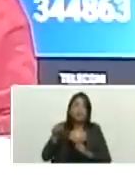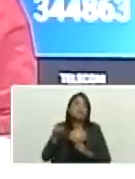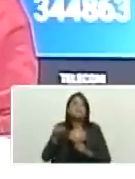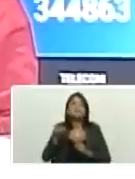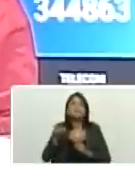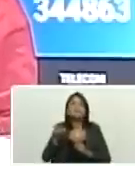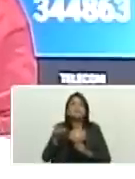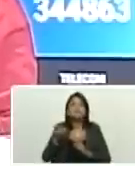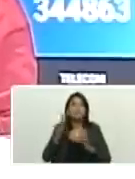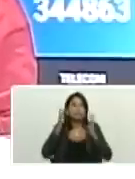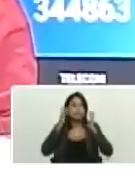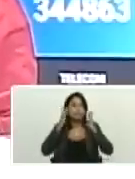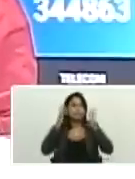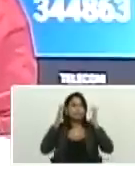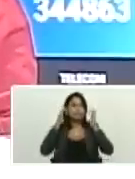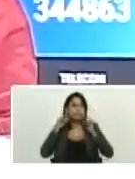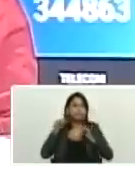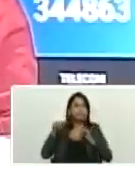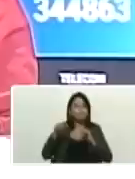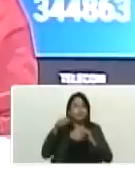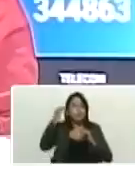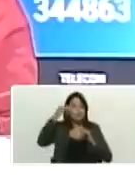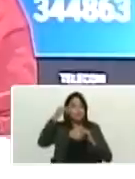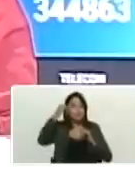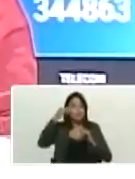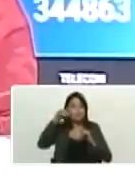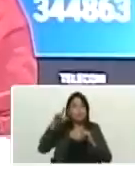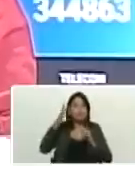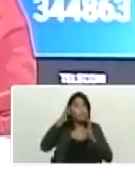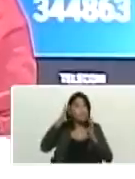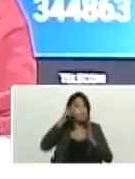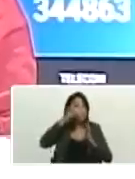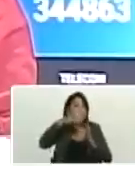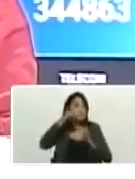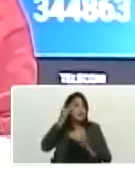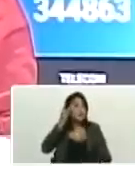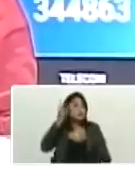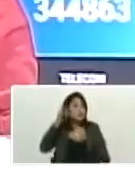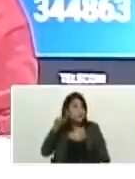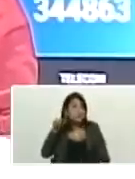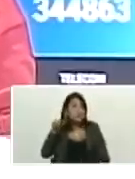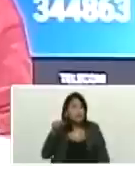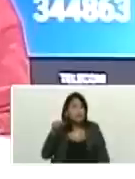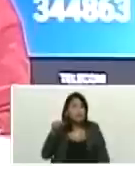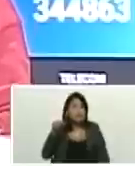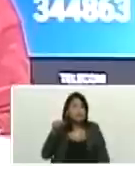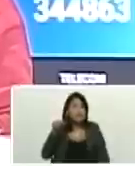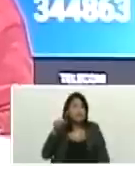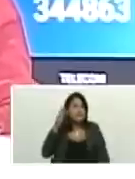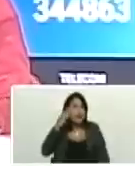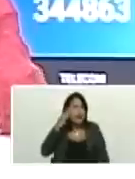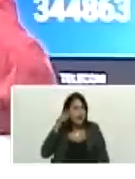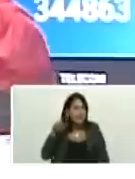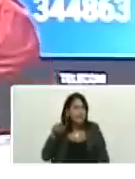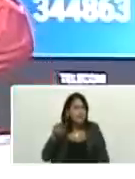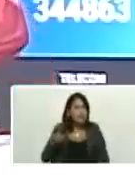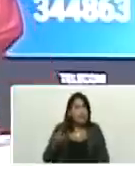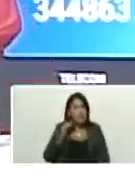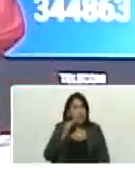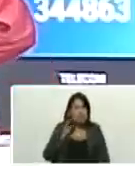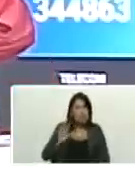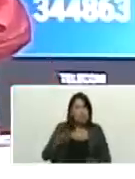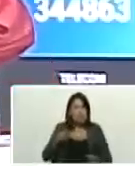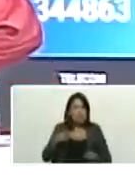es intelectual orgánico, el pueblo piensa, y piensa bastante y piensa bien, y se las sabe todas. Cuando usted